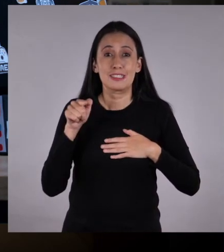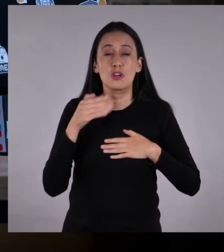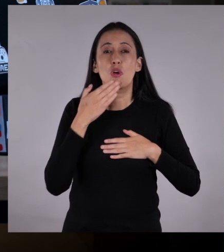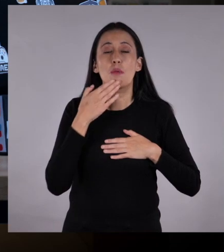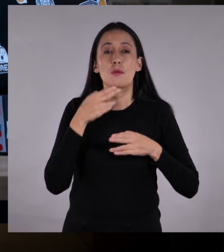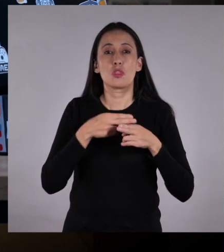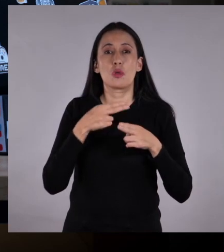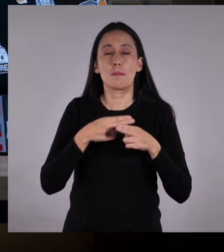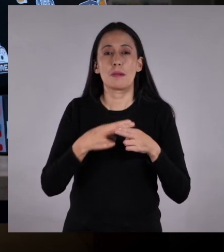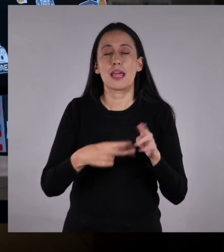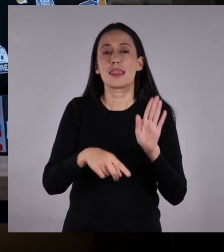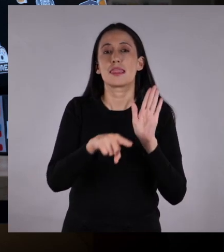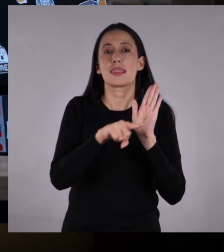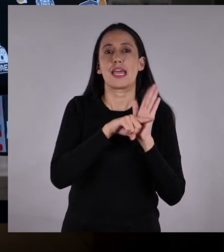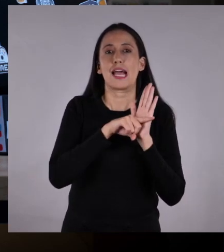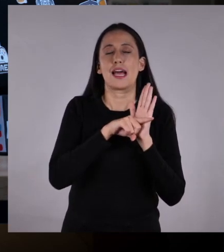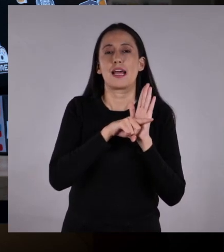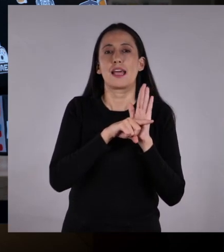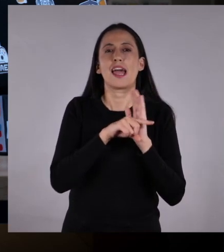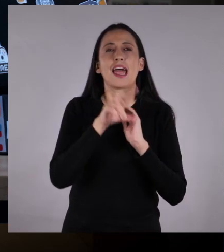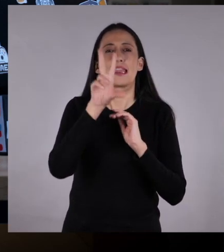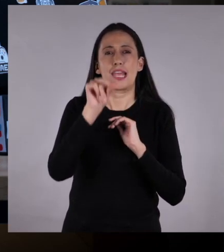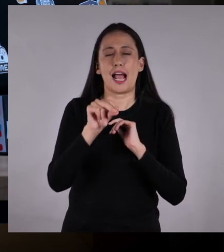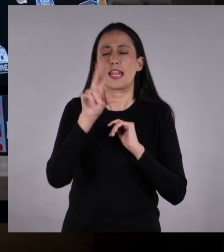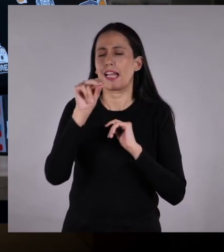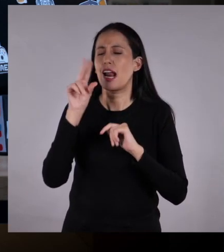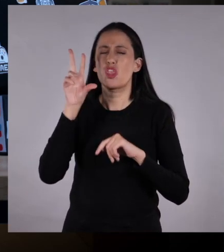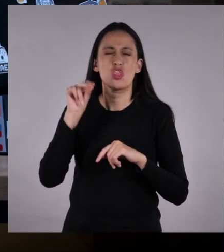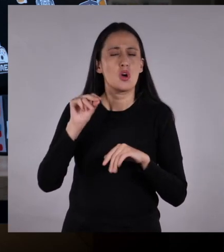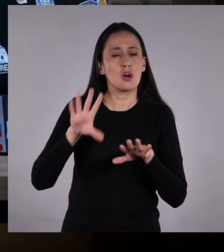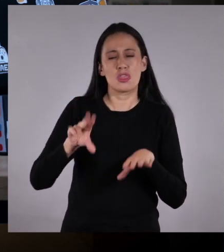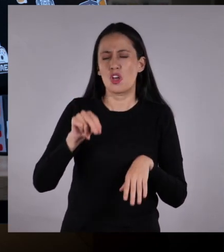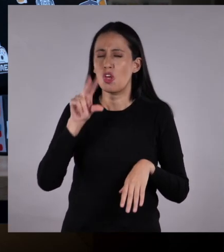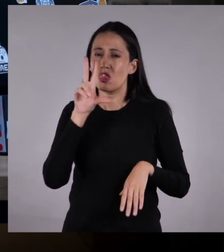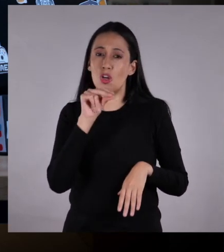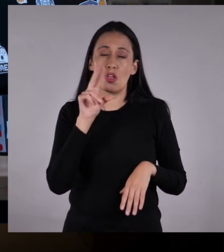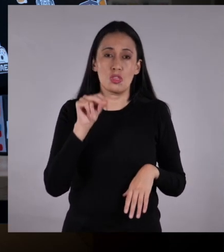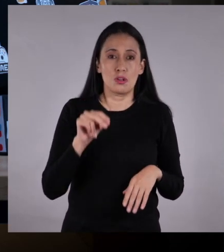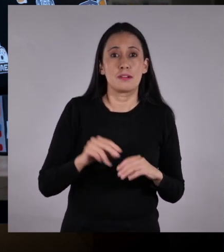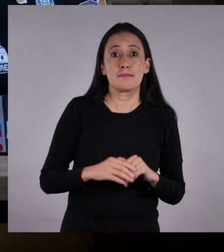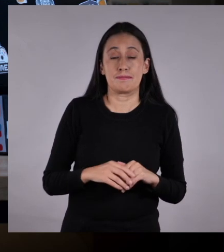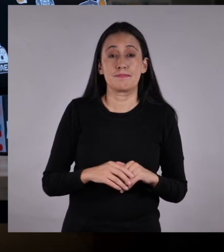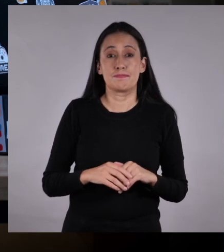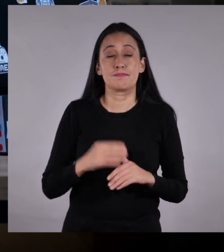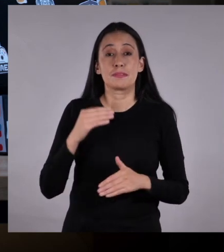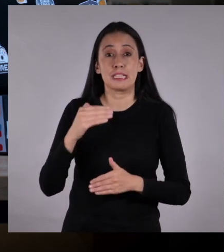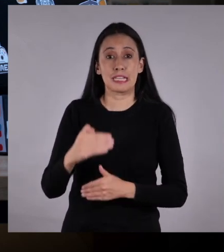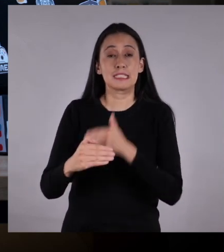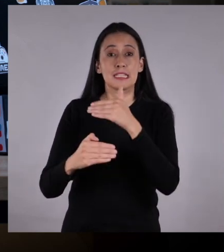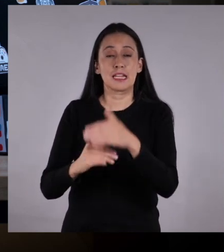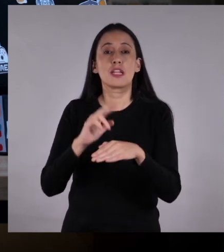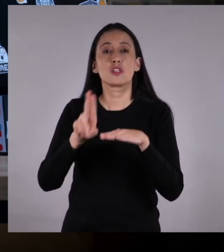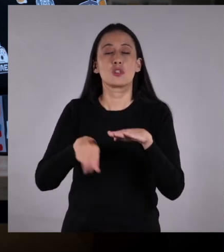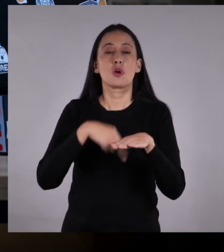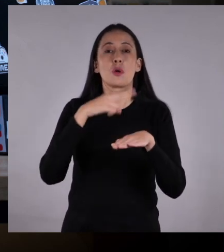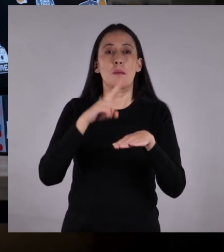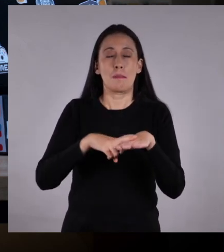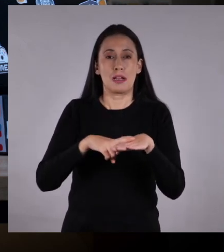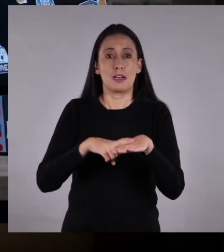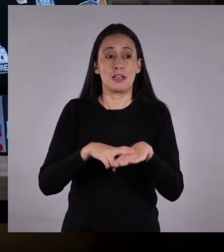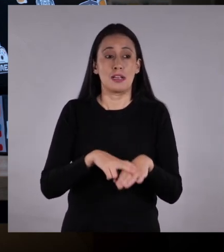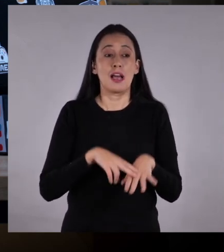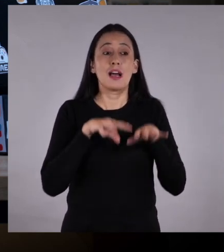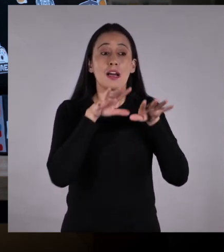Y estas etapas son totalmente normales. No solo cuando uno pierde una mascota, sino cuando sufre la pérdida